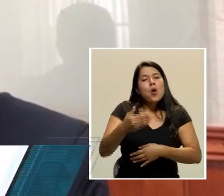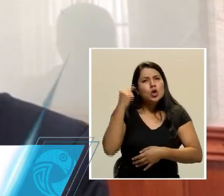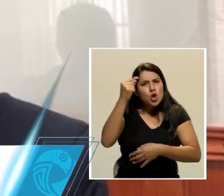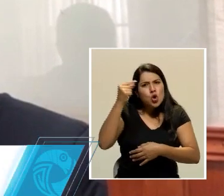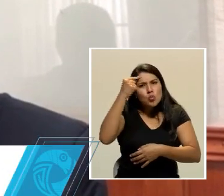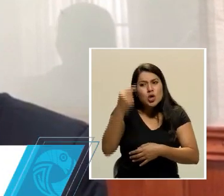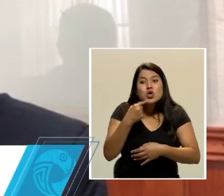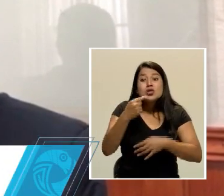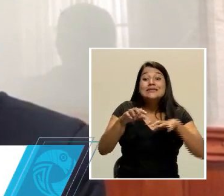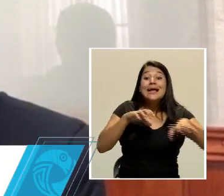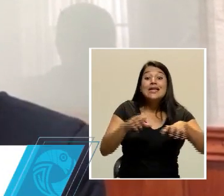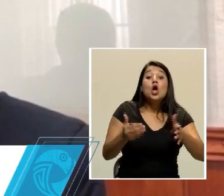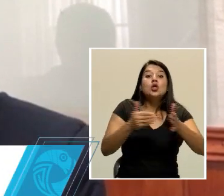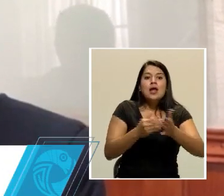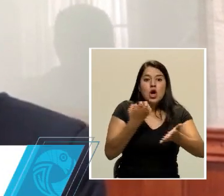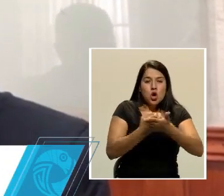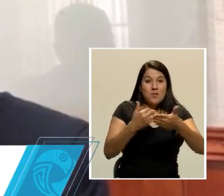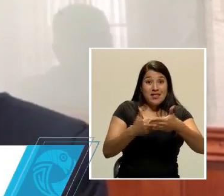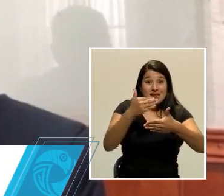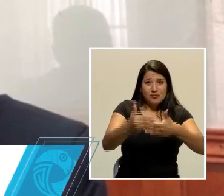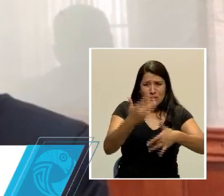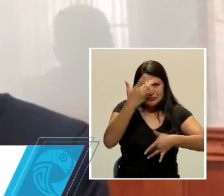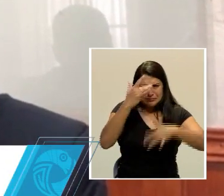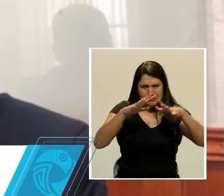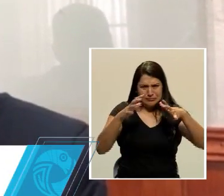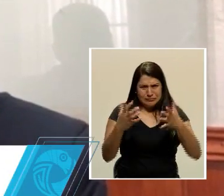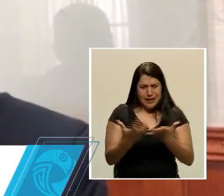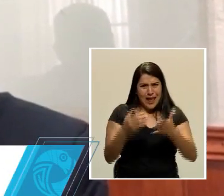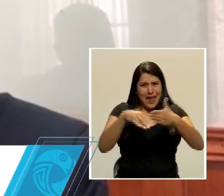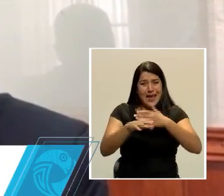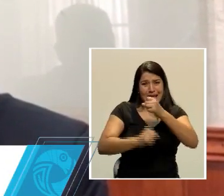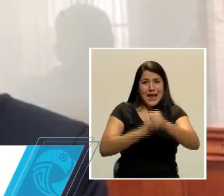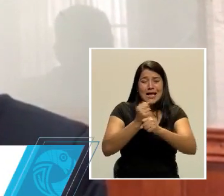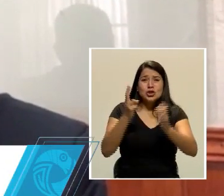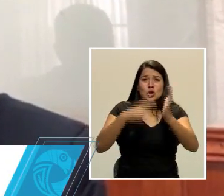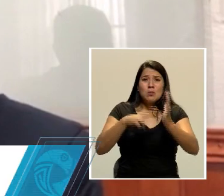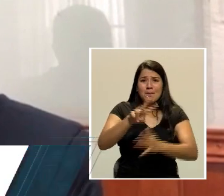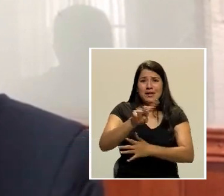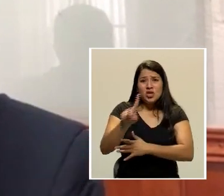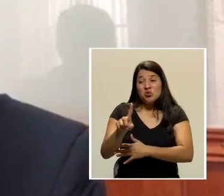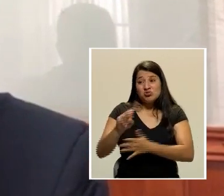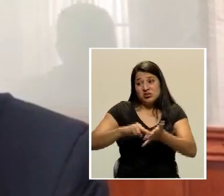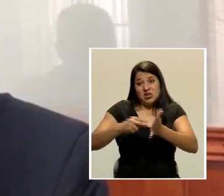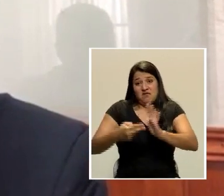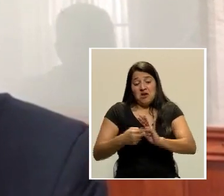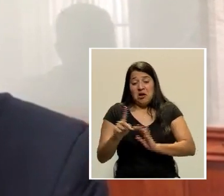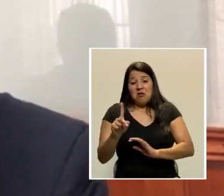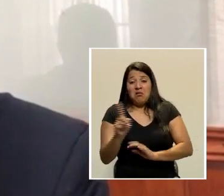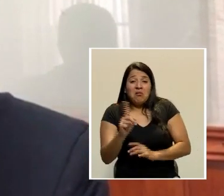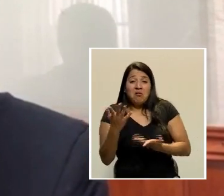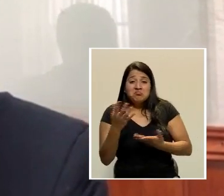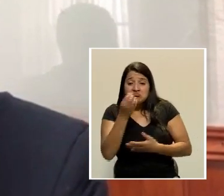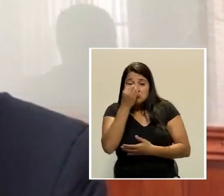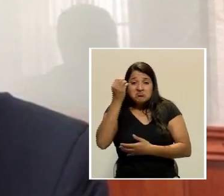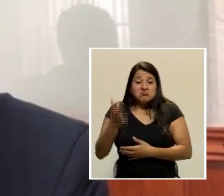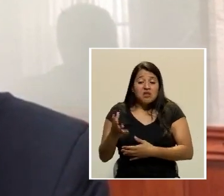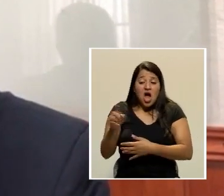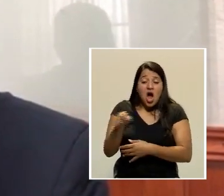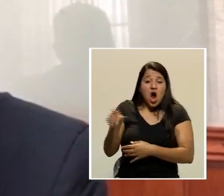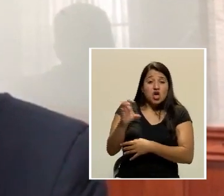esa no es su prioridad. Este promedio de 24% es eso, un promedio. Hay zonas mucho más